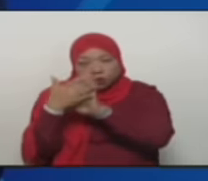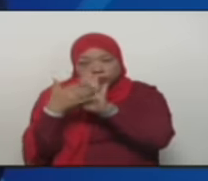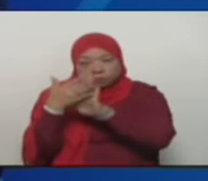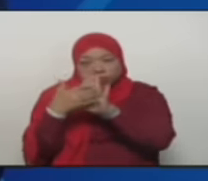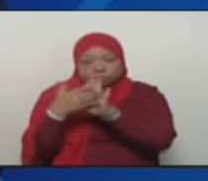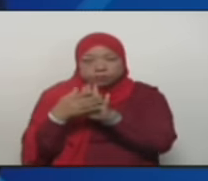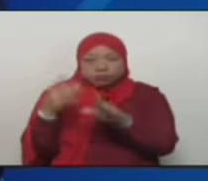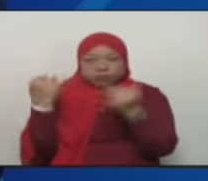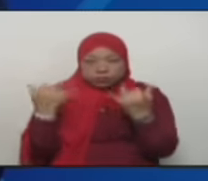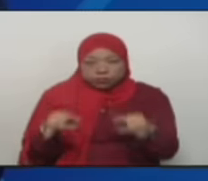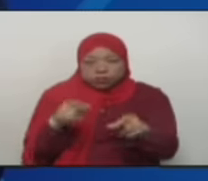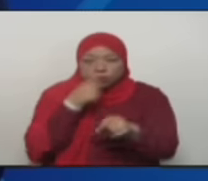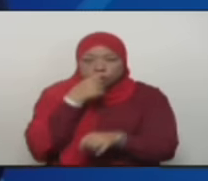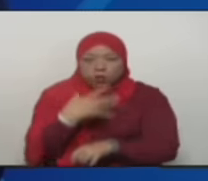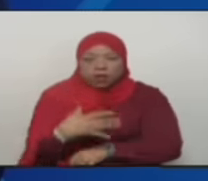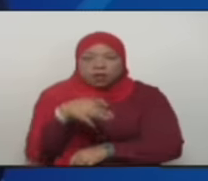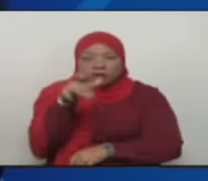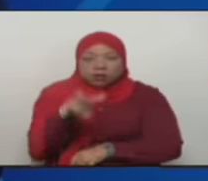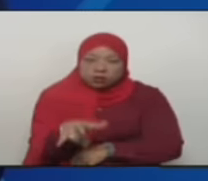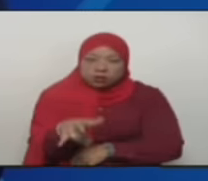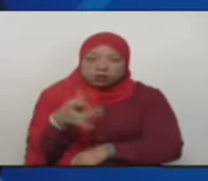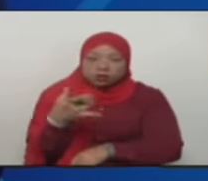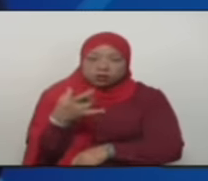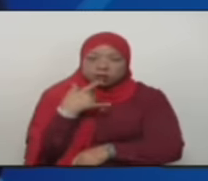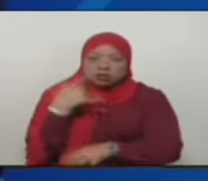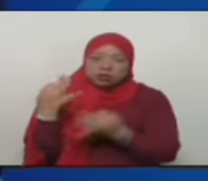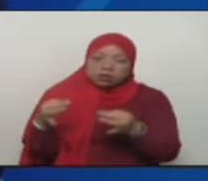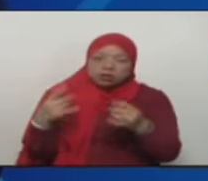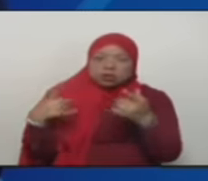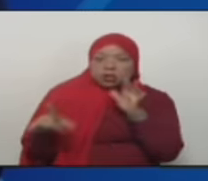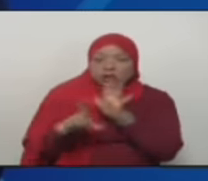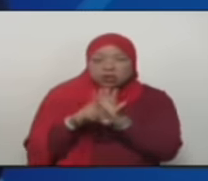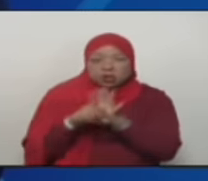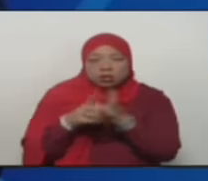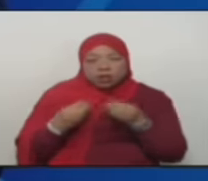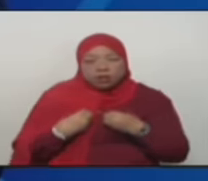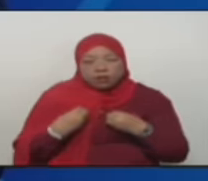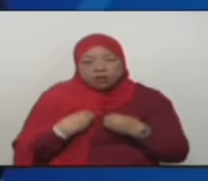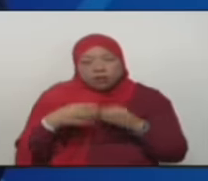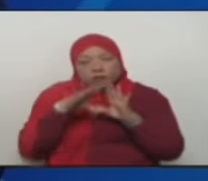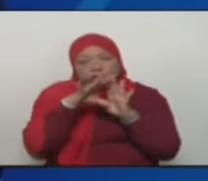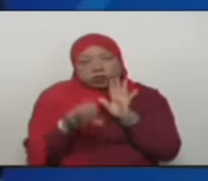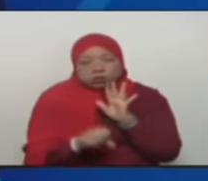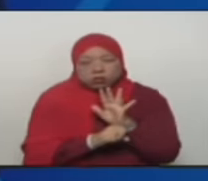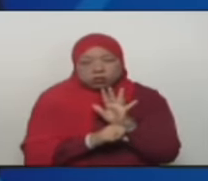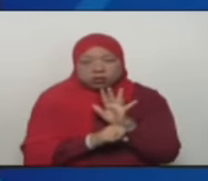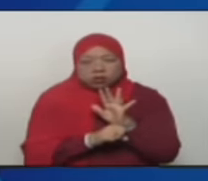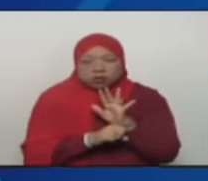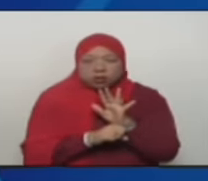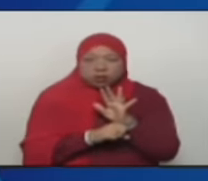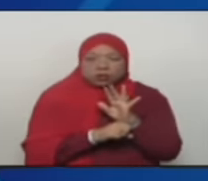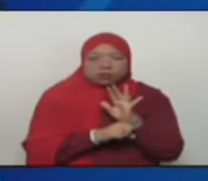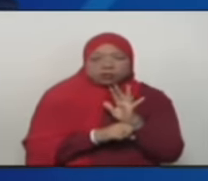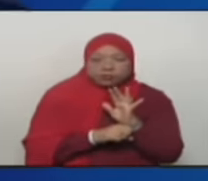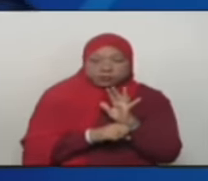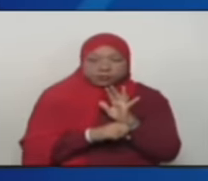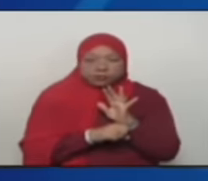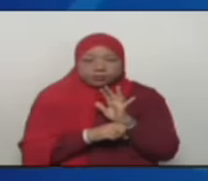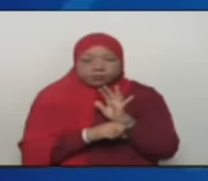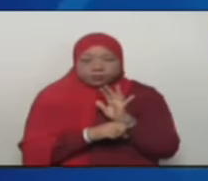la vía de las buenas, por la vía de la ley, por la vía de la Constitución. Era lo que yo le